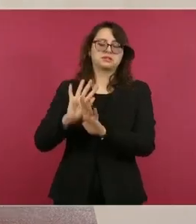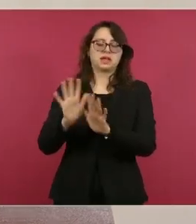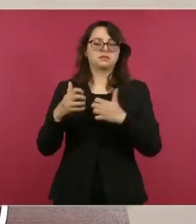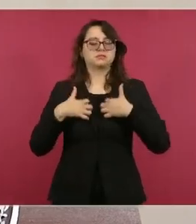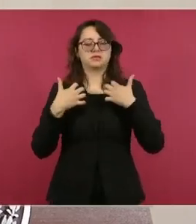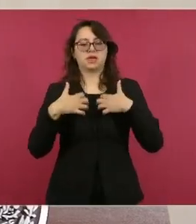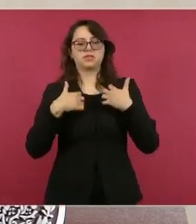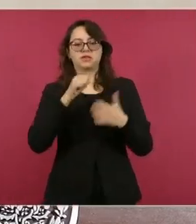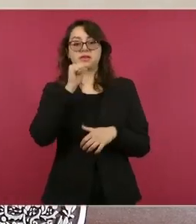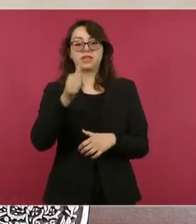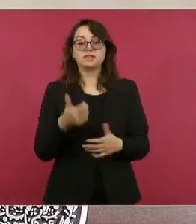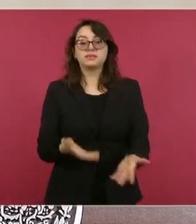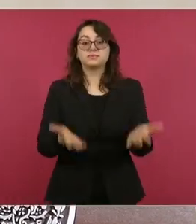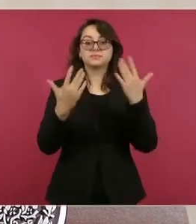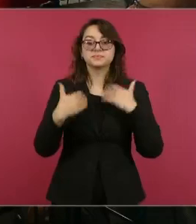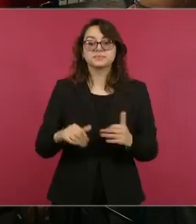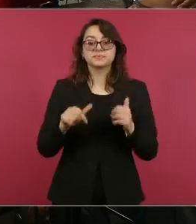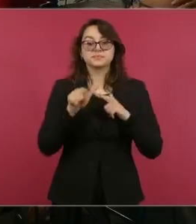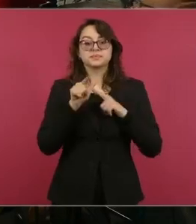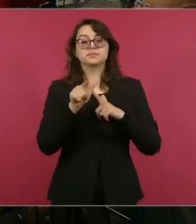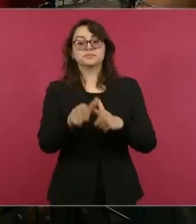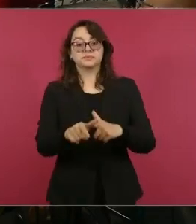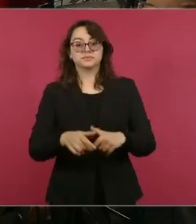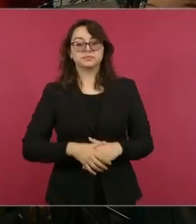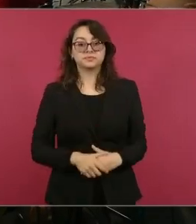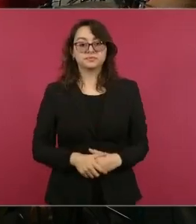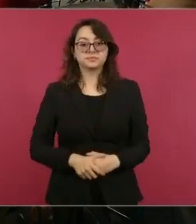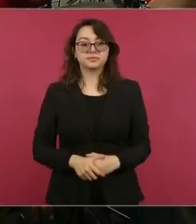disgusto. Adelante.